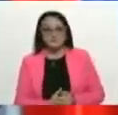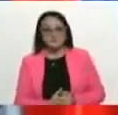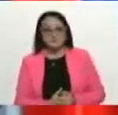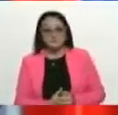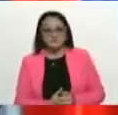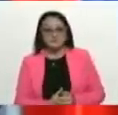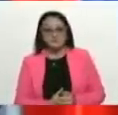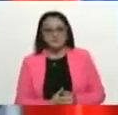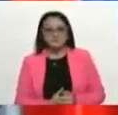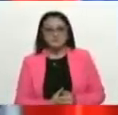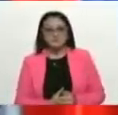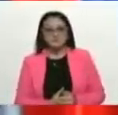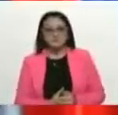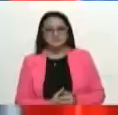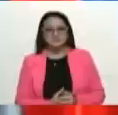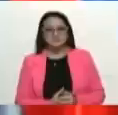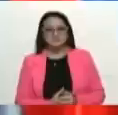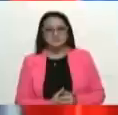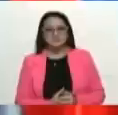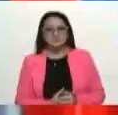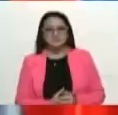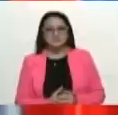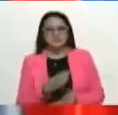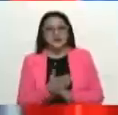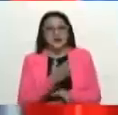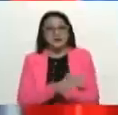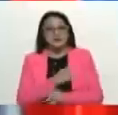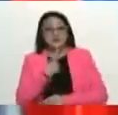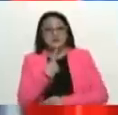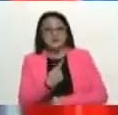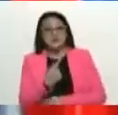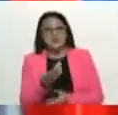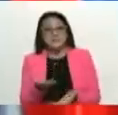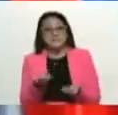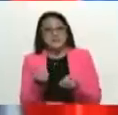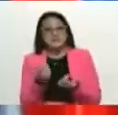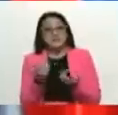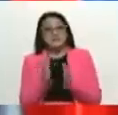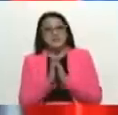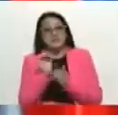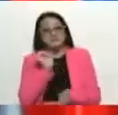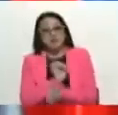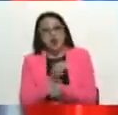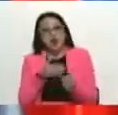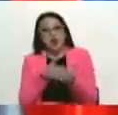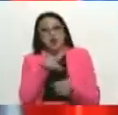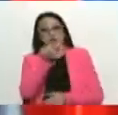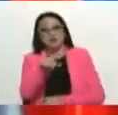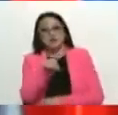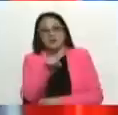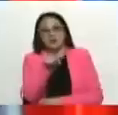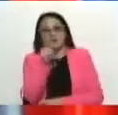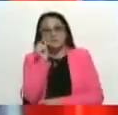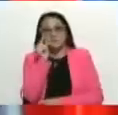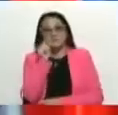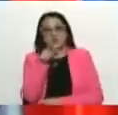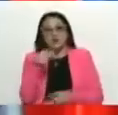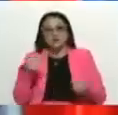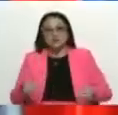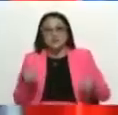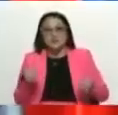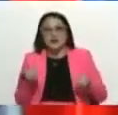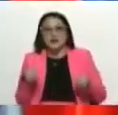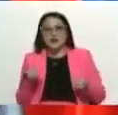En tal sentido, ya hemos señalado, hemos solicitado orden de aprehensión contra este hecho ocurrido en el supermercado